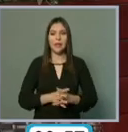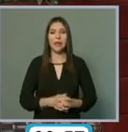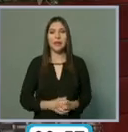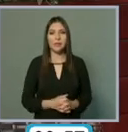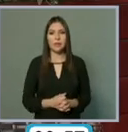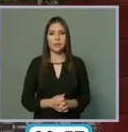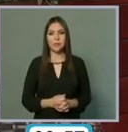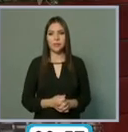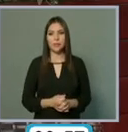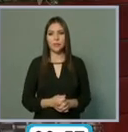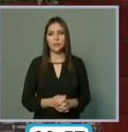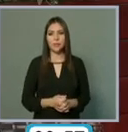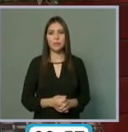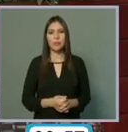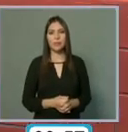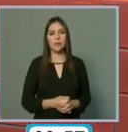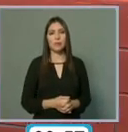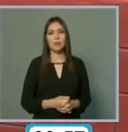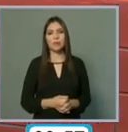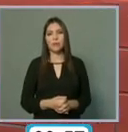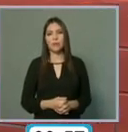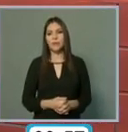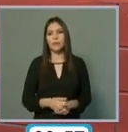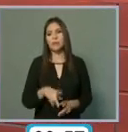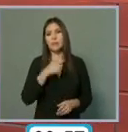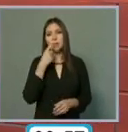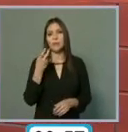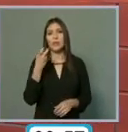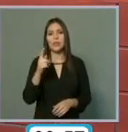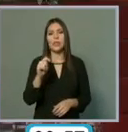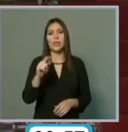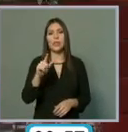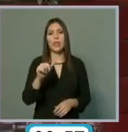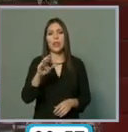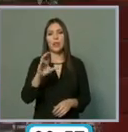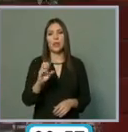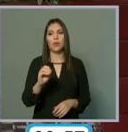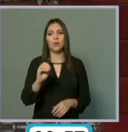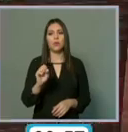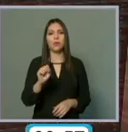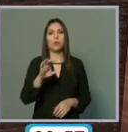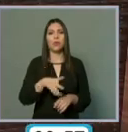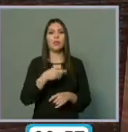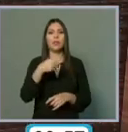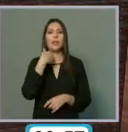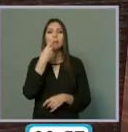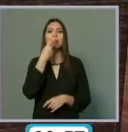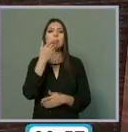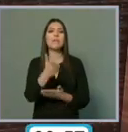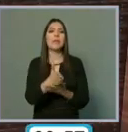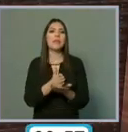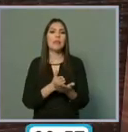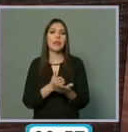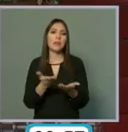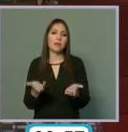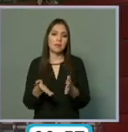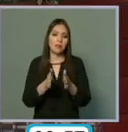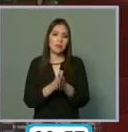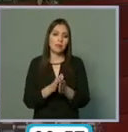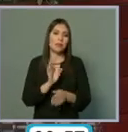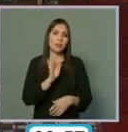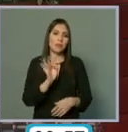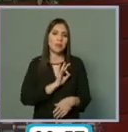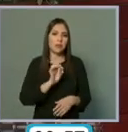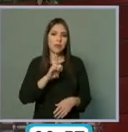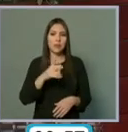colonia, porque era lo más, mitad. la mitad, ¿no? De los tlacos. Por ahí podría venir. Pero como dice en